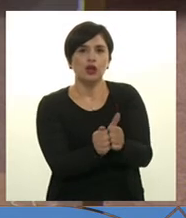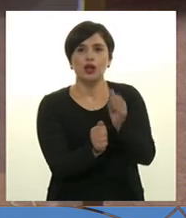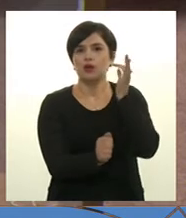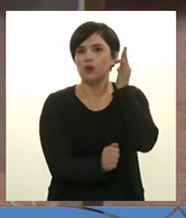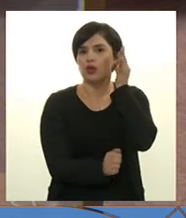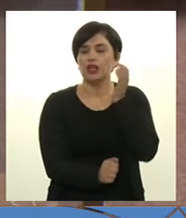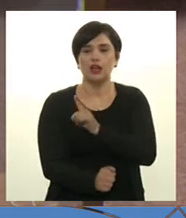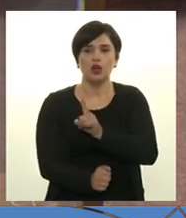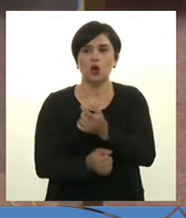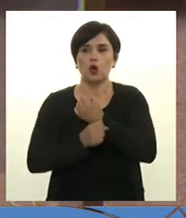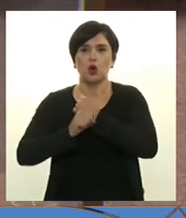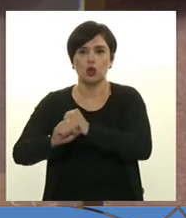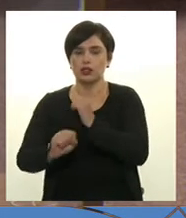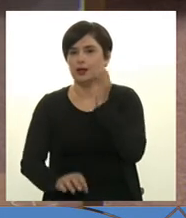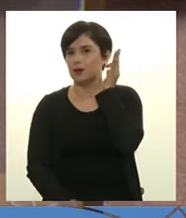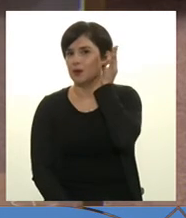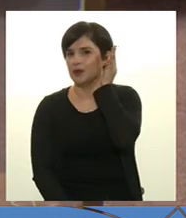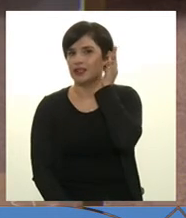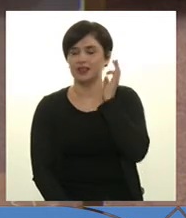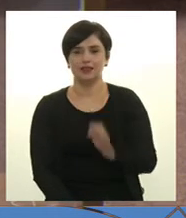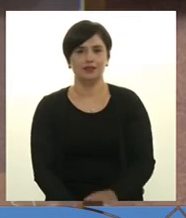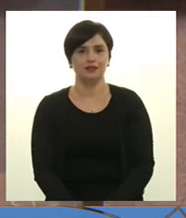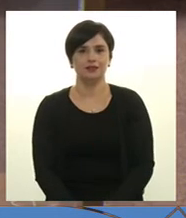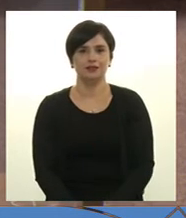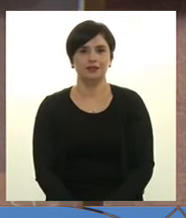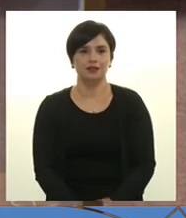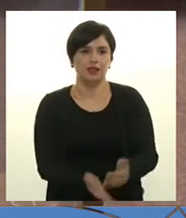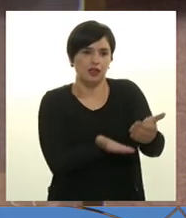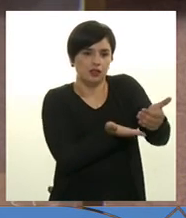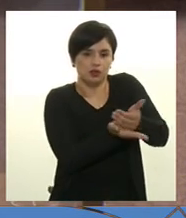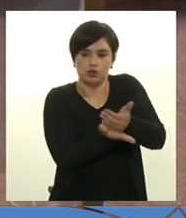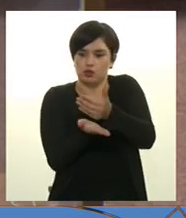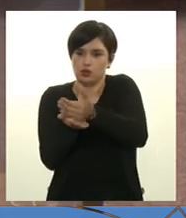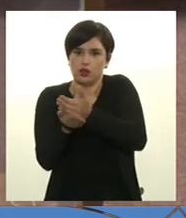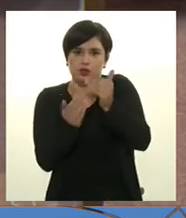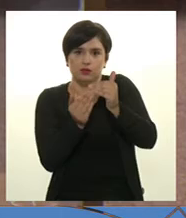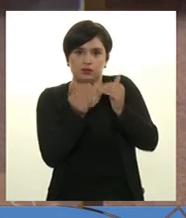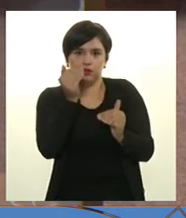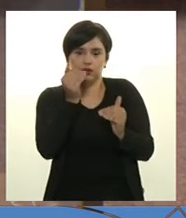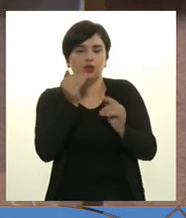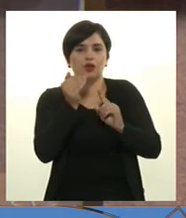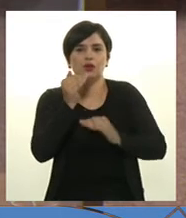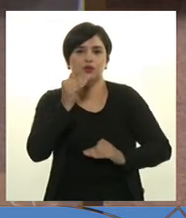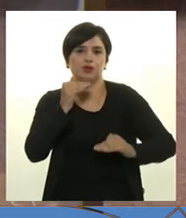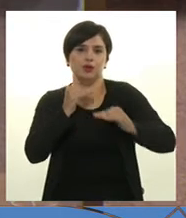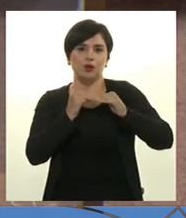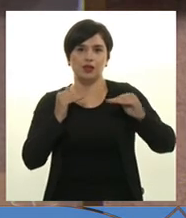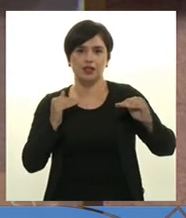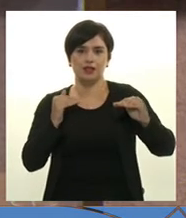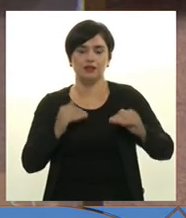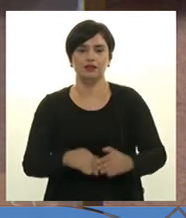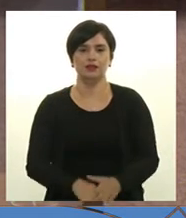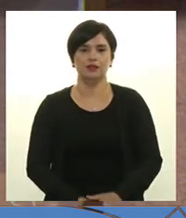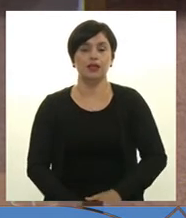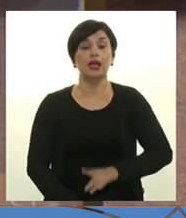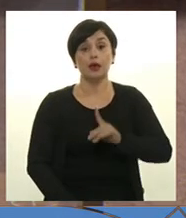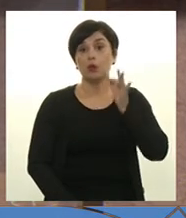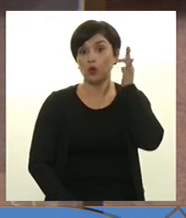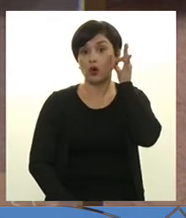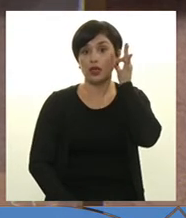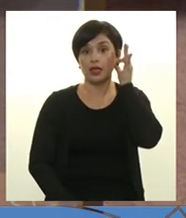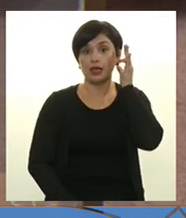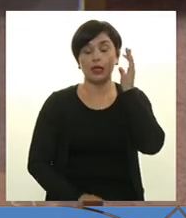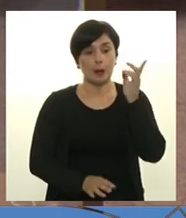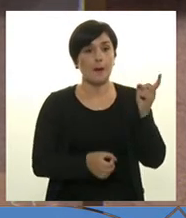que podamos abordar las fiestas salariales entre géneros y la promoción de mujeres en puestos de decisión deben ser temas